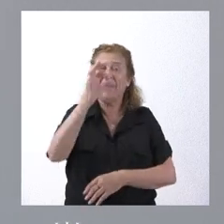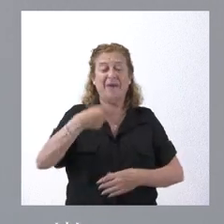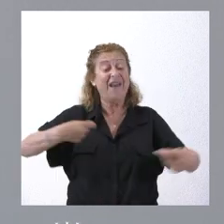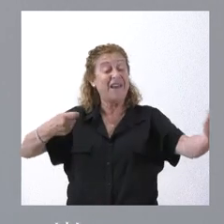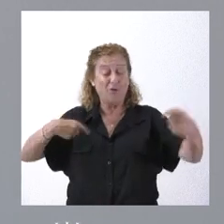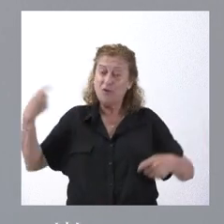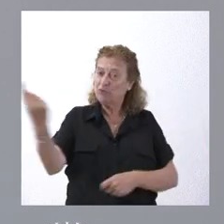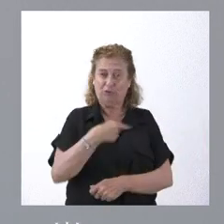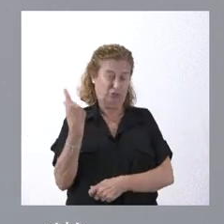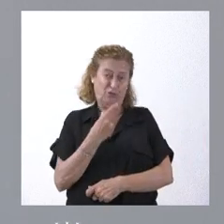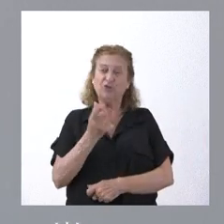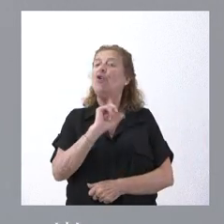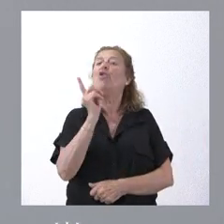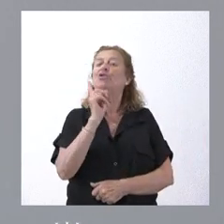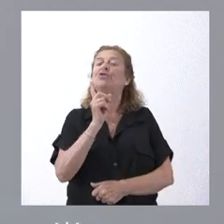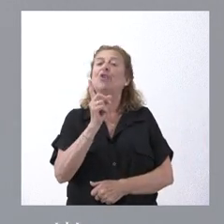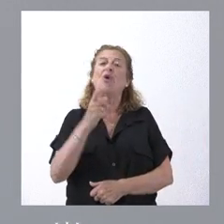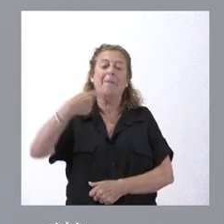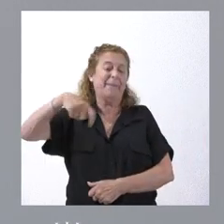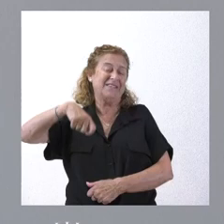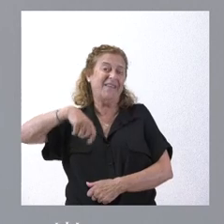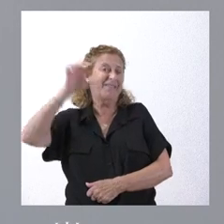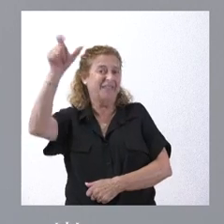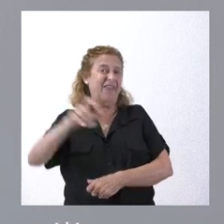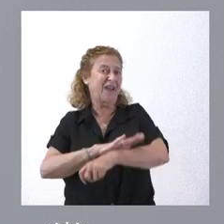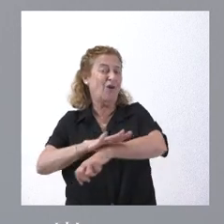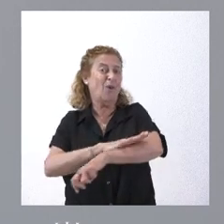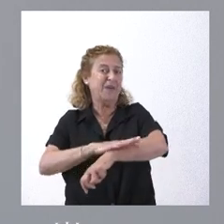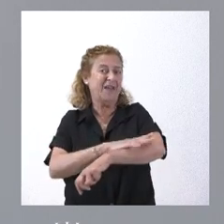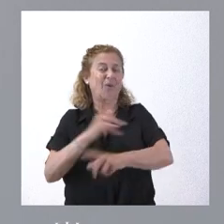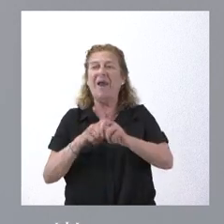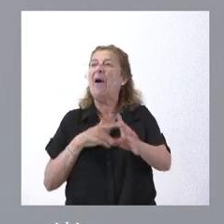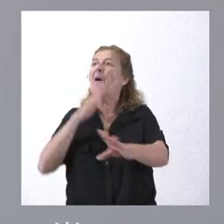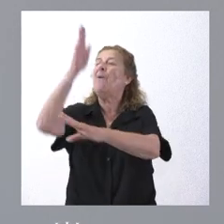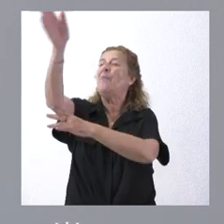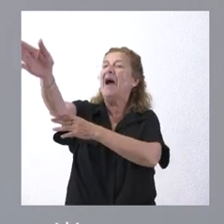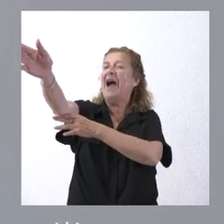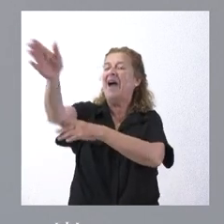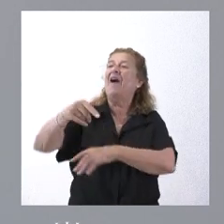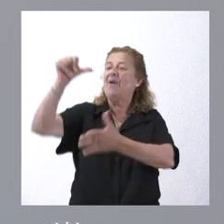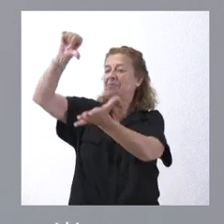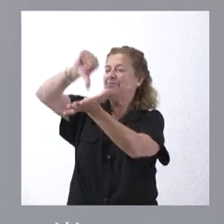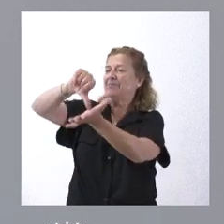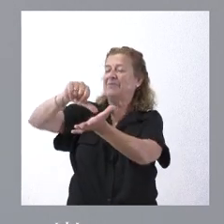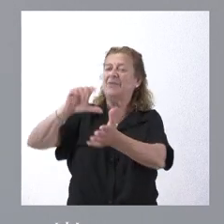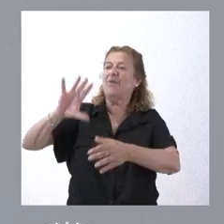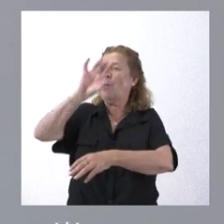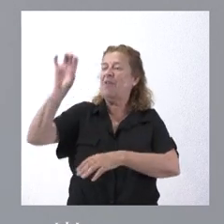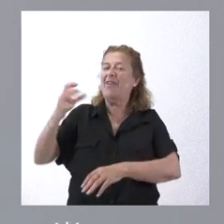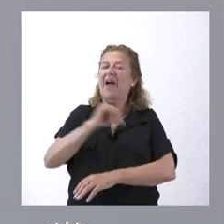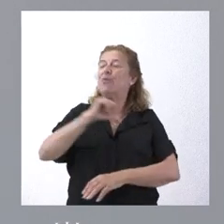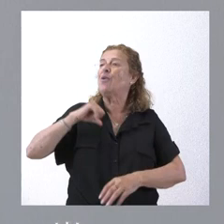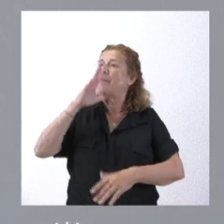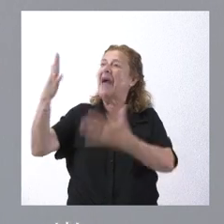entre todos, no solo entre el presidente del Gobierno, que se acerca a la sede de una comunidad autónoma para hablar